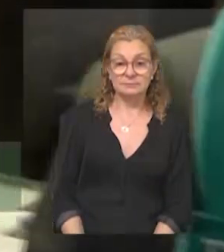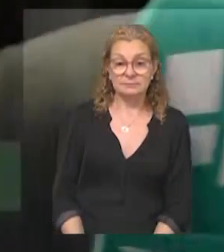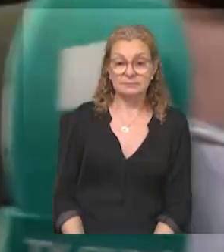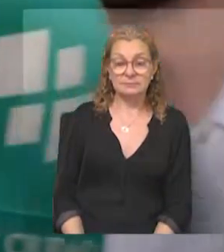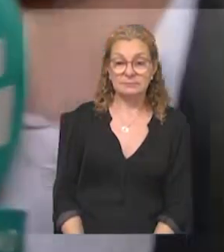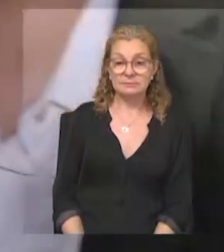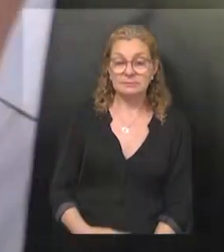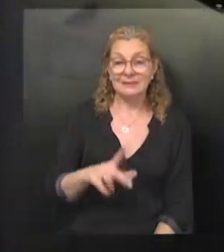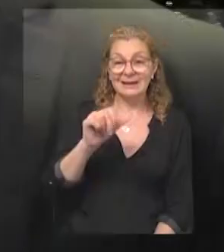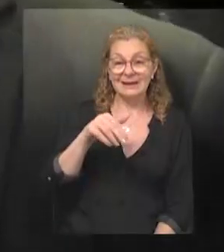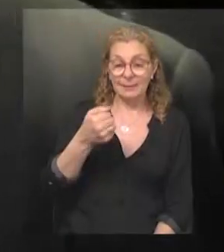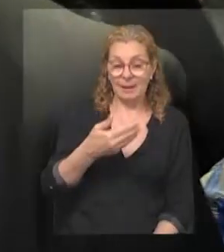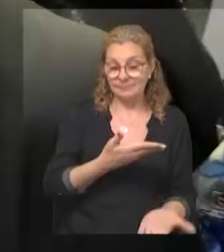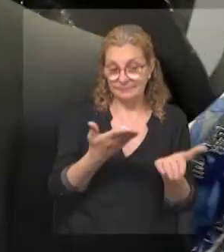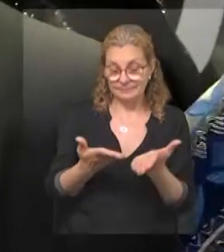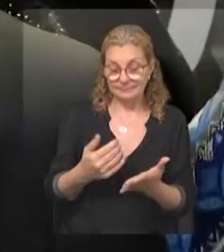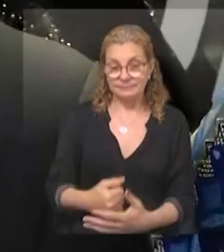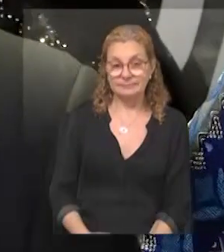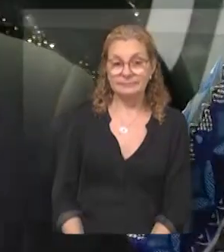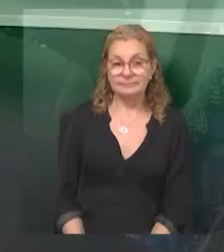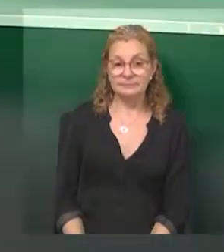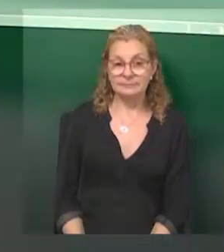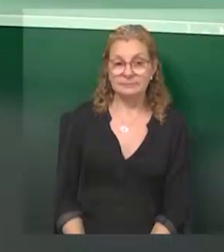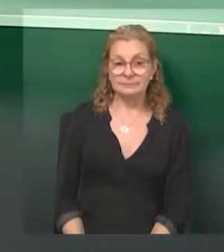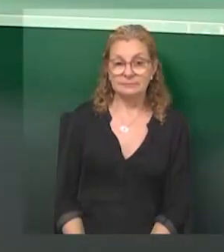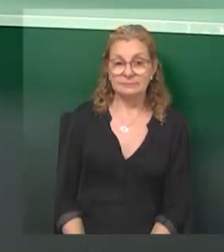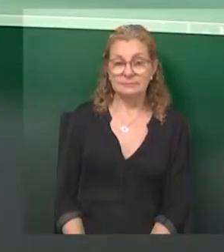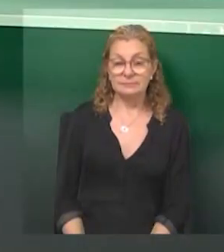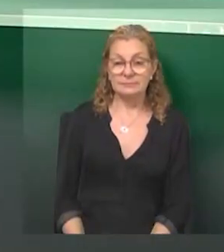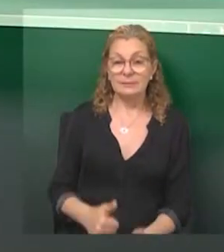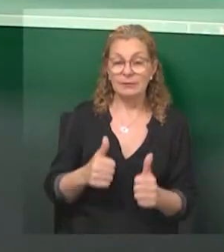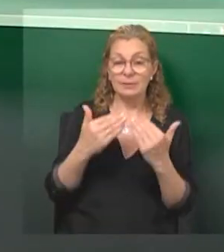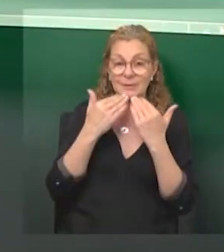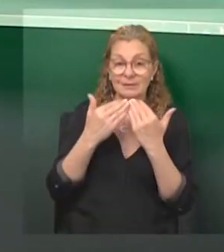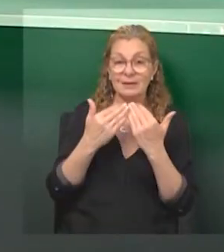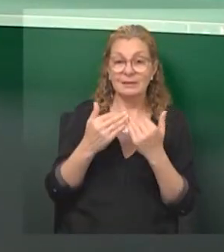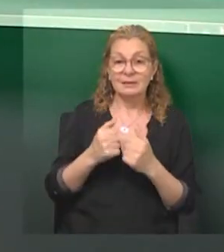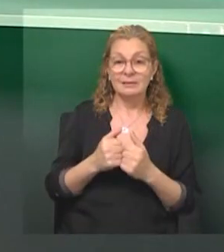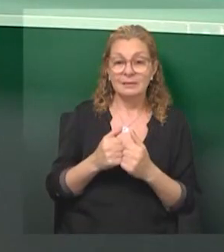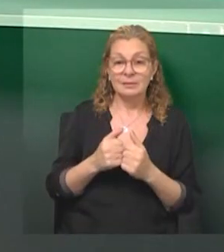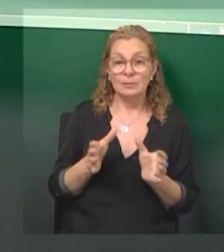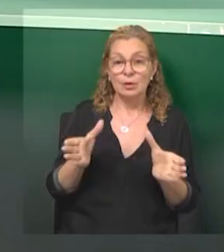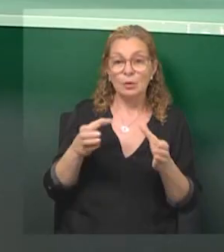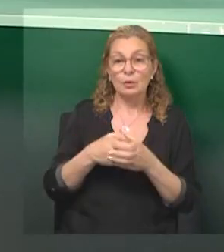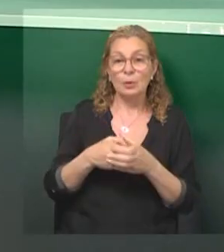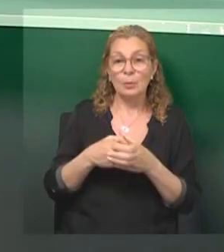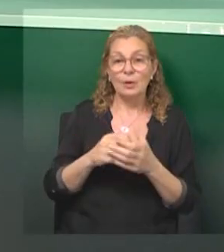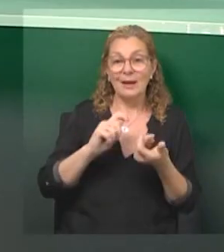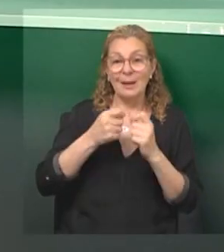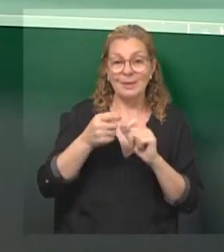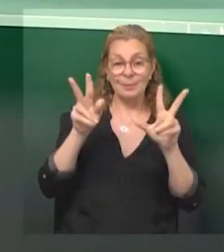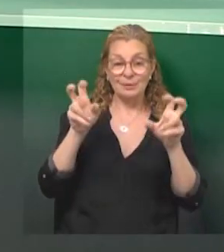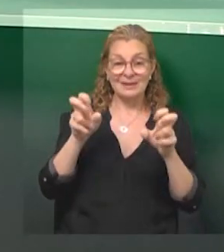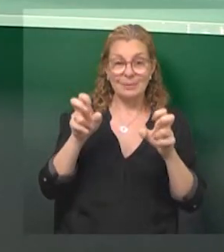entonces Martín lema compañeros bien muchas gracias Diego y equipo y cambiamos de